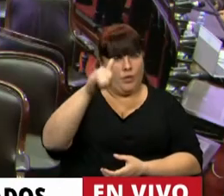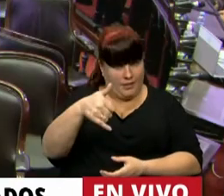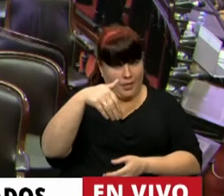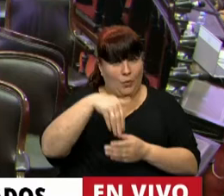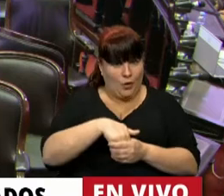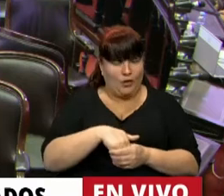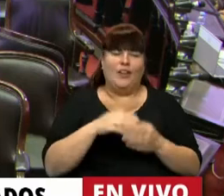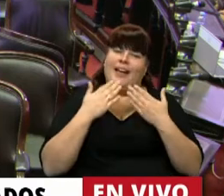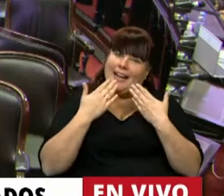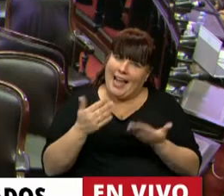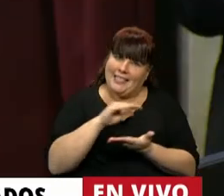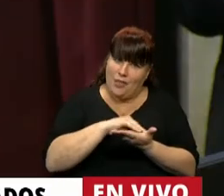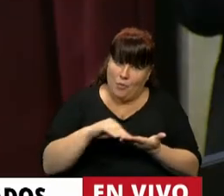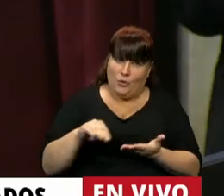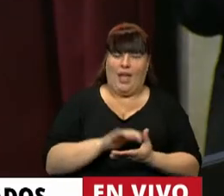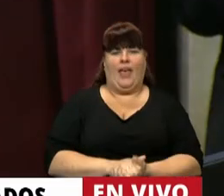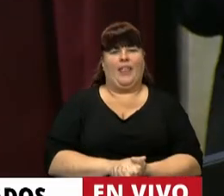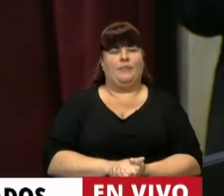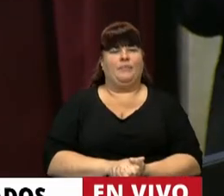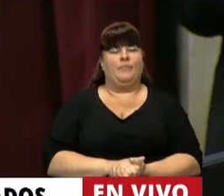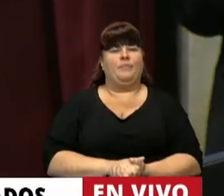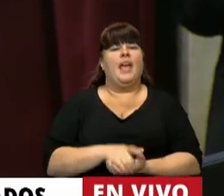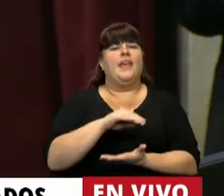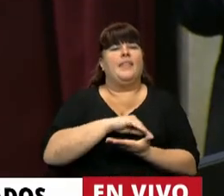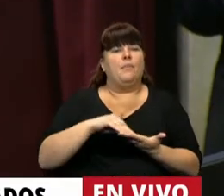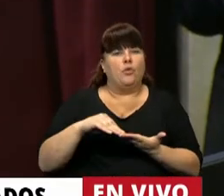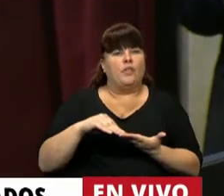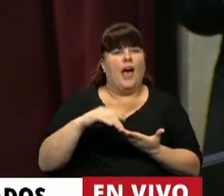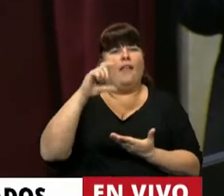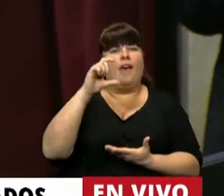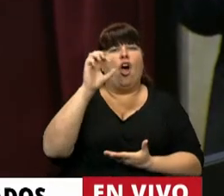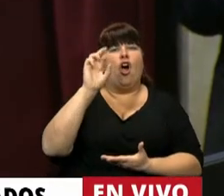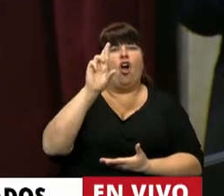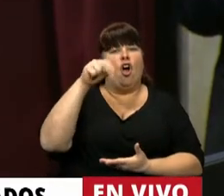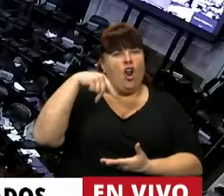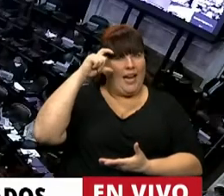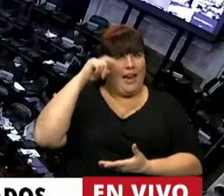Afirmativo, presidente. Gracias, diputada. Diputada Virginia Cornejo.